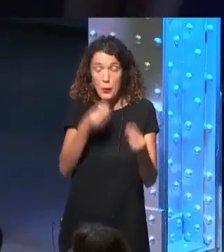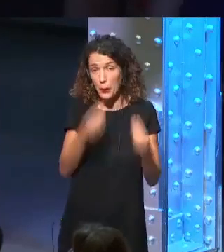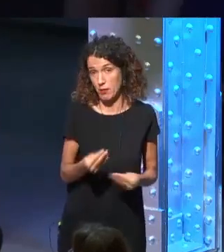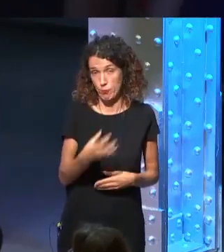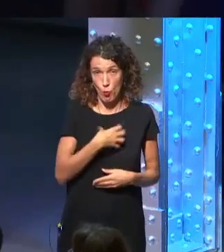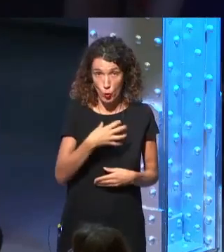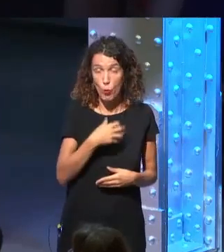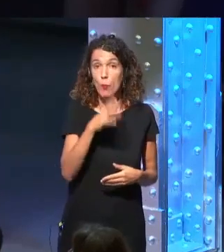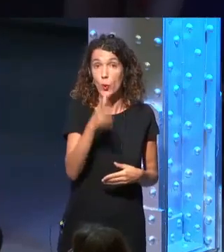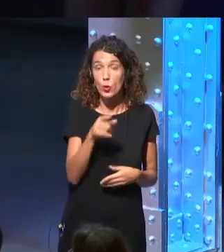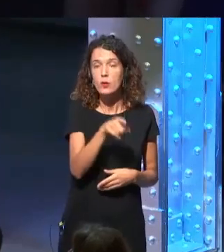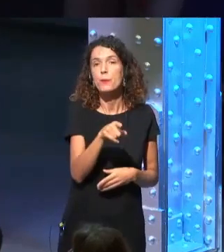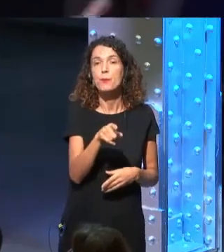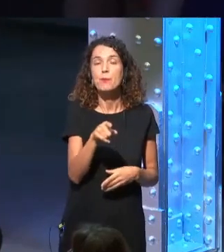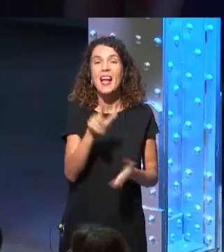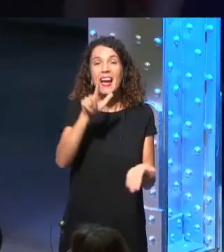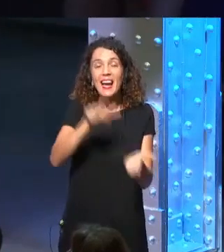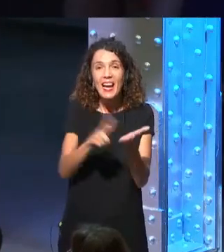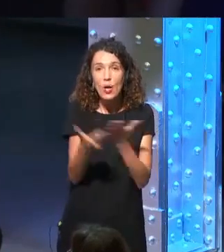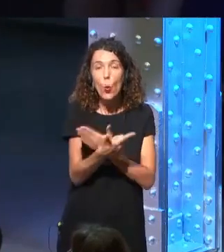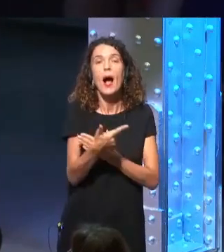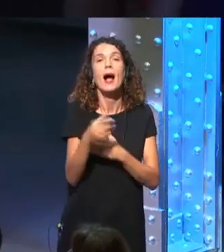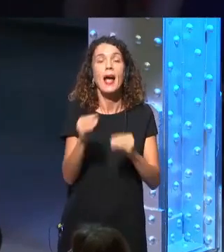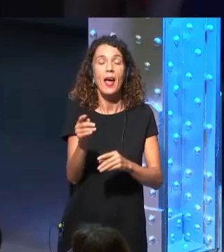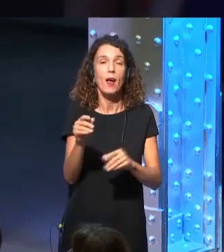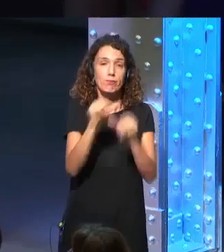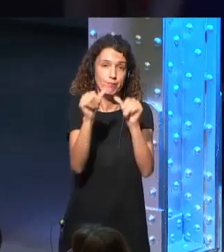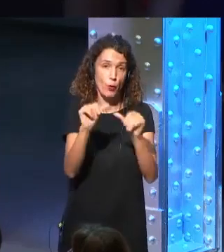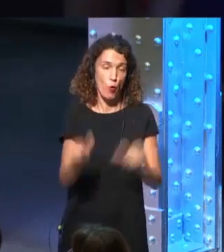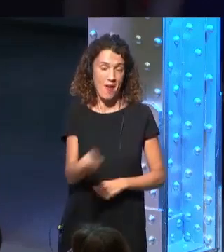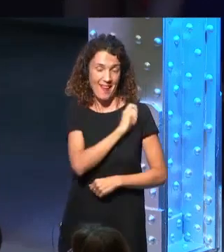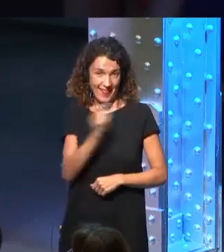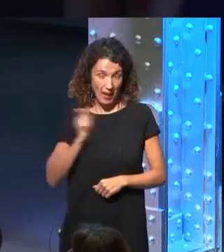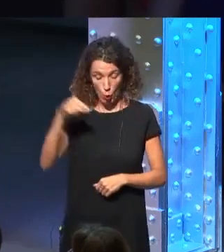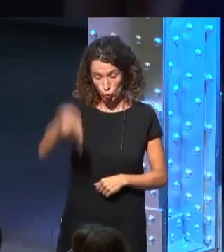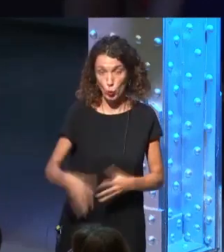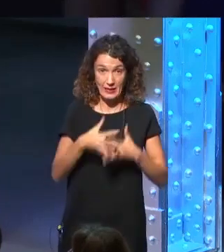porque evidentemente es en el lenguaje de los esclavos del sur de Estados Unidos,